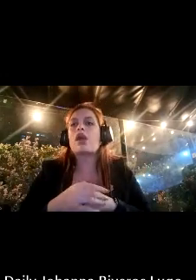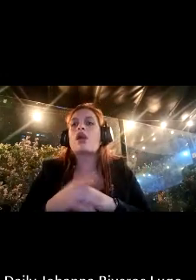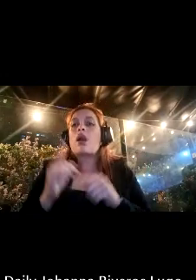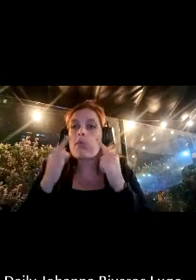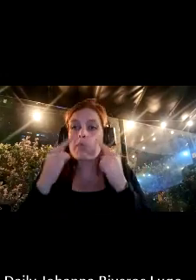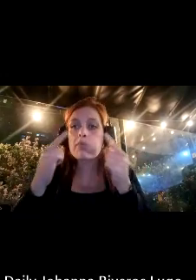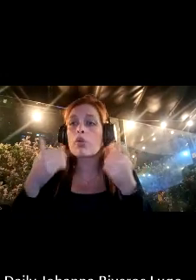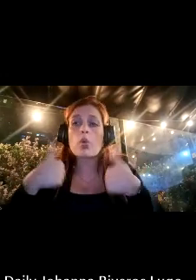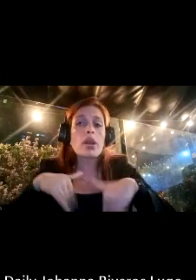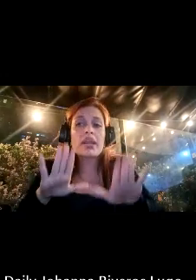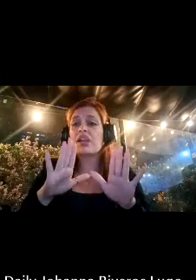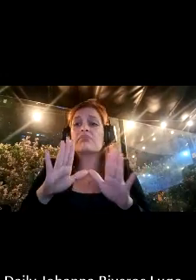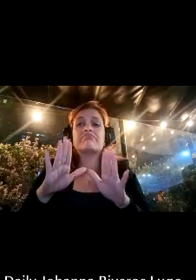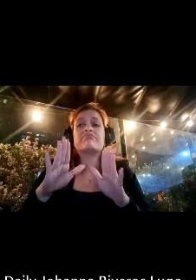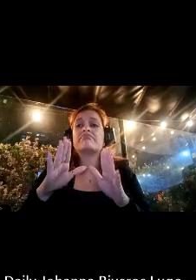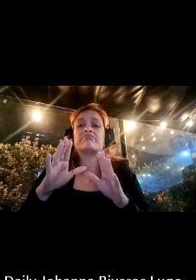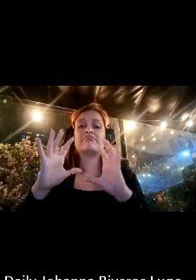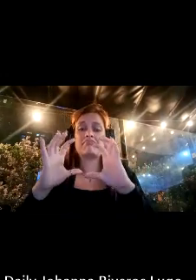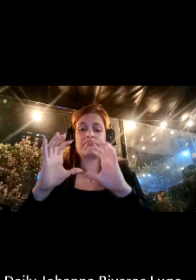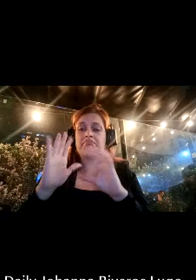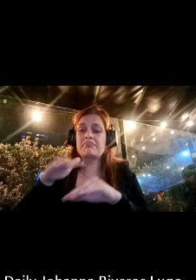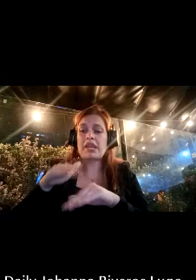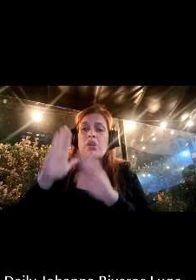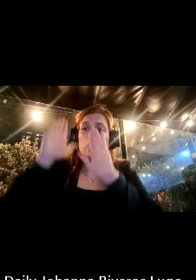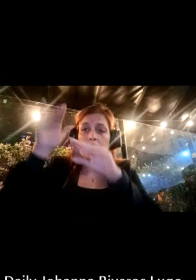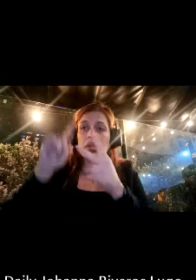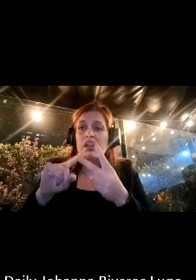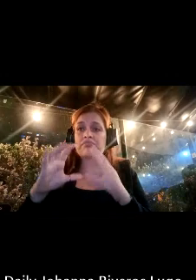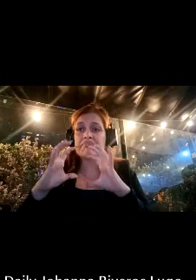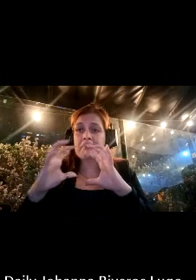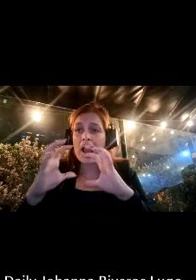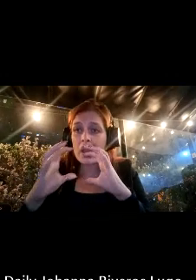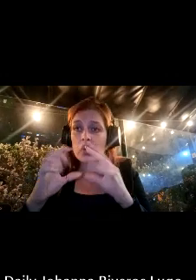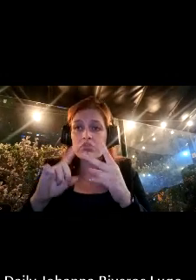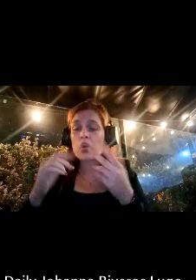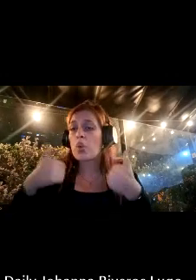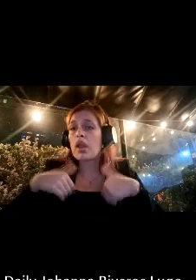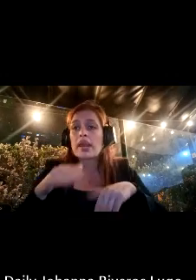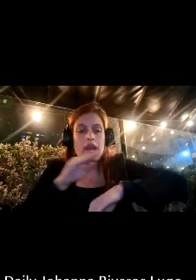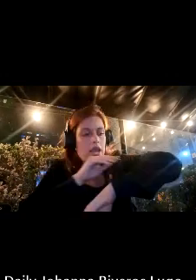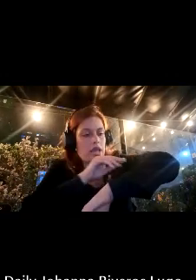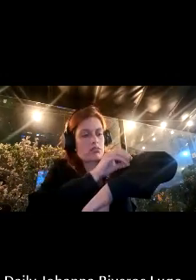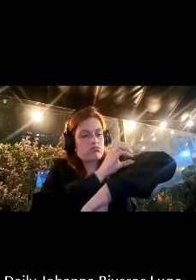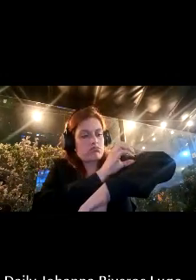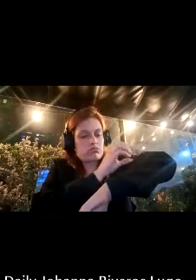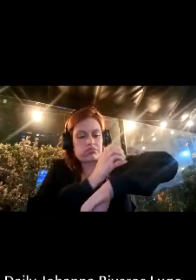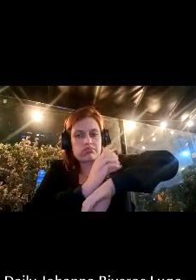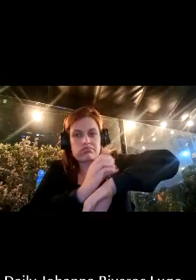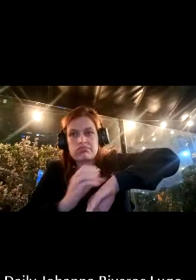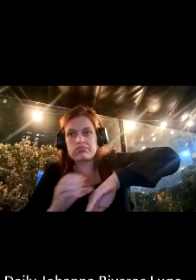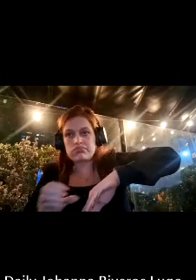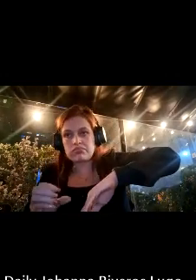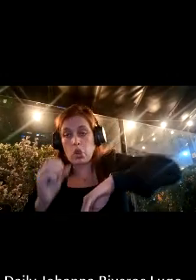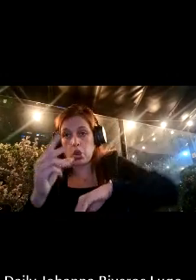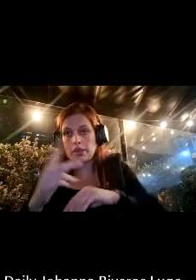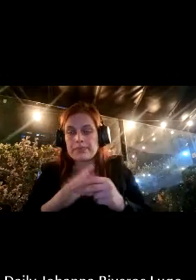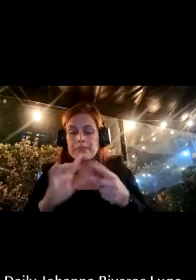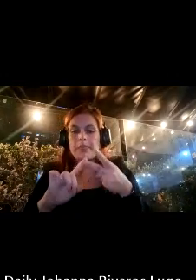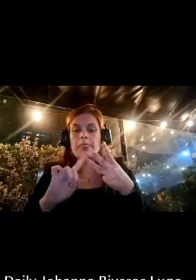un balón, lo que sea que pueda rodar por la rampa. El tercer material es tener un